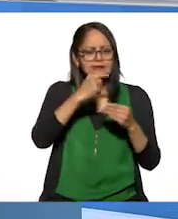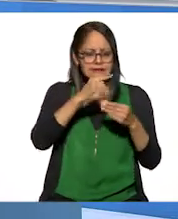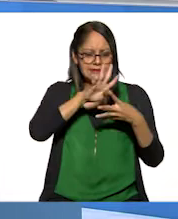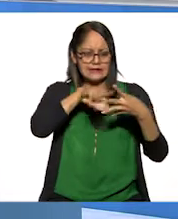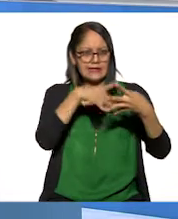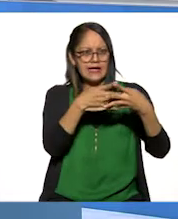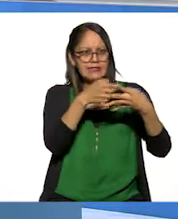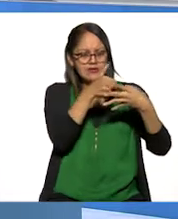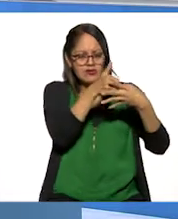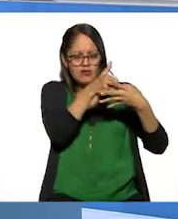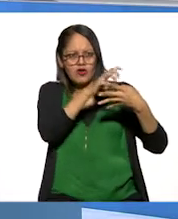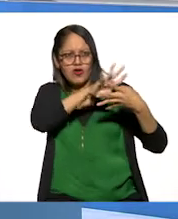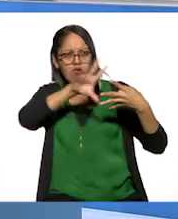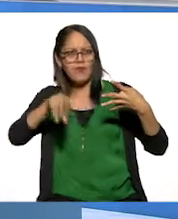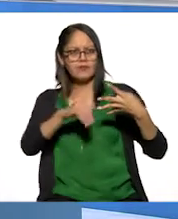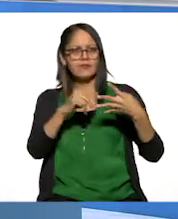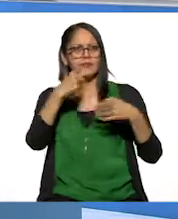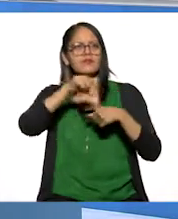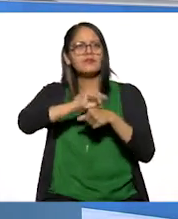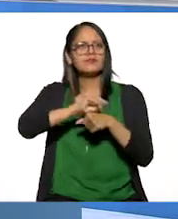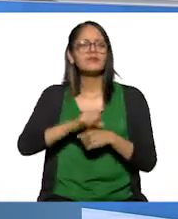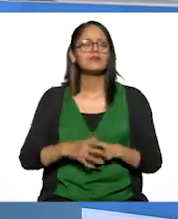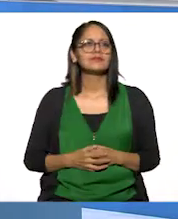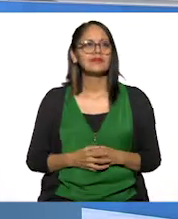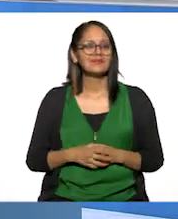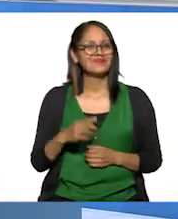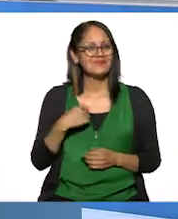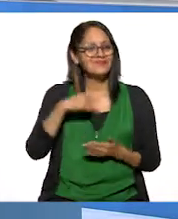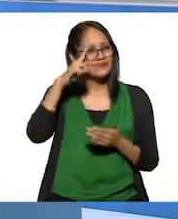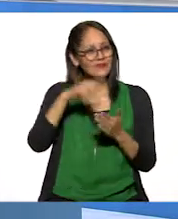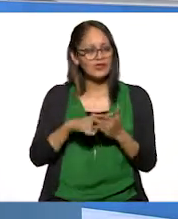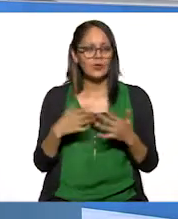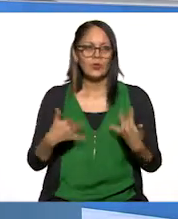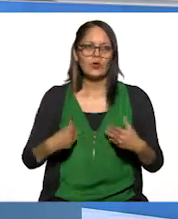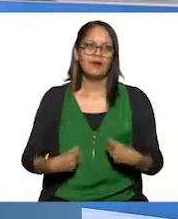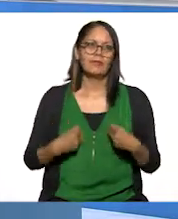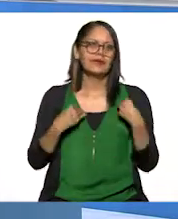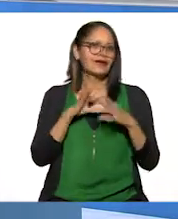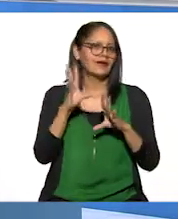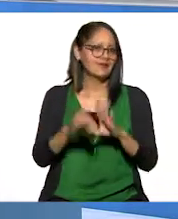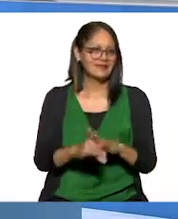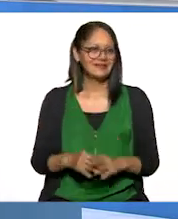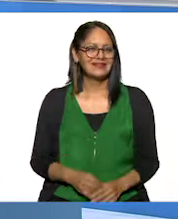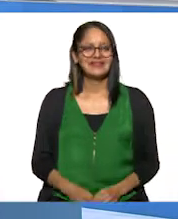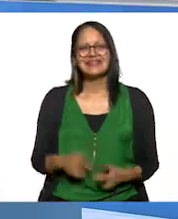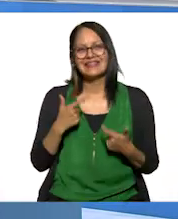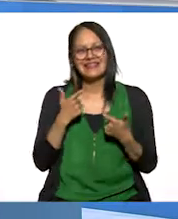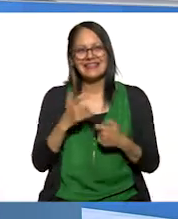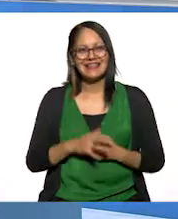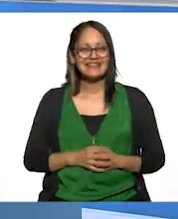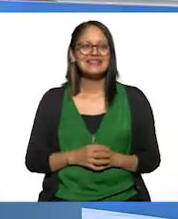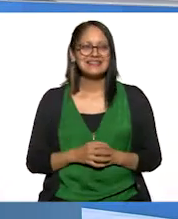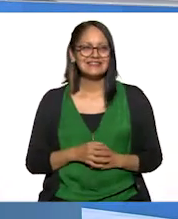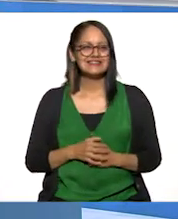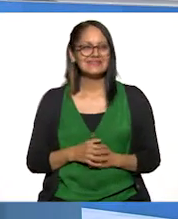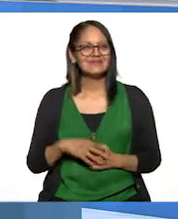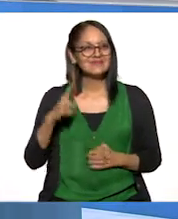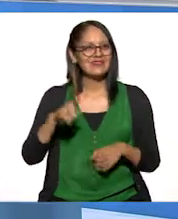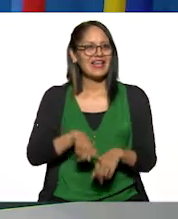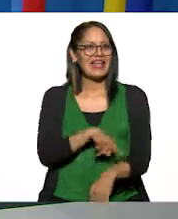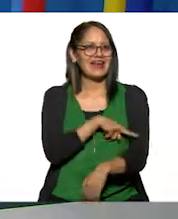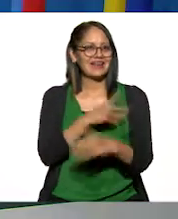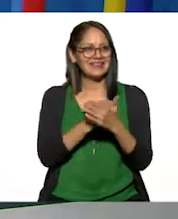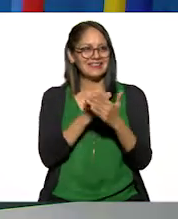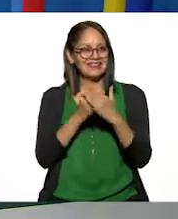clases tienes en total a la semana? Yo siento que es toda una vida, profe. Se te hace muy largo, se te hace muy larga